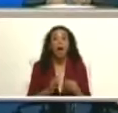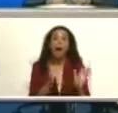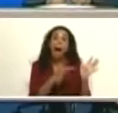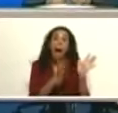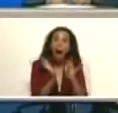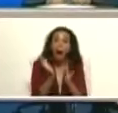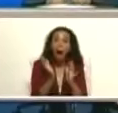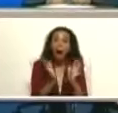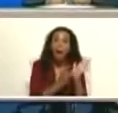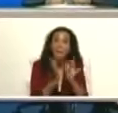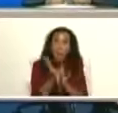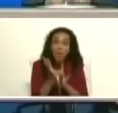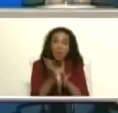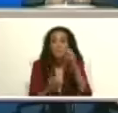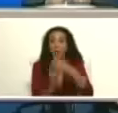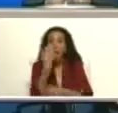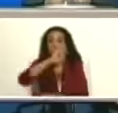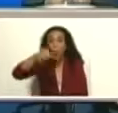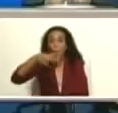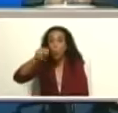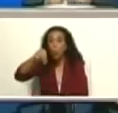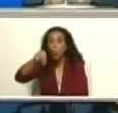mayo, junio 2021.